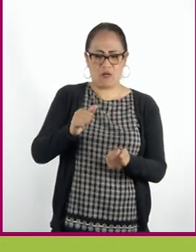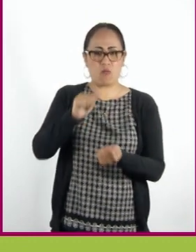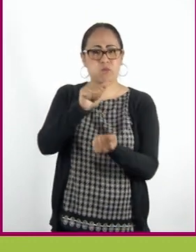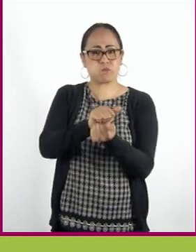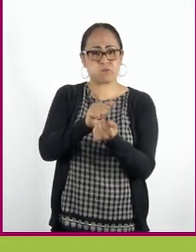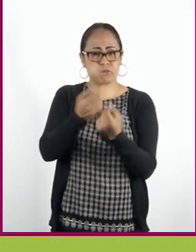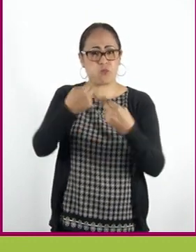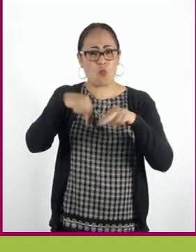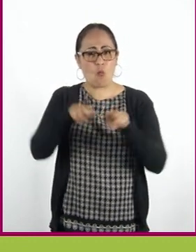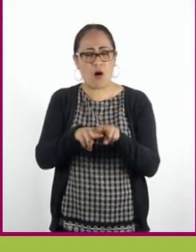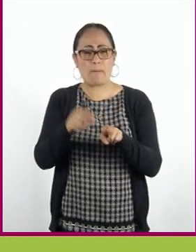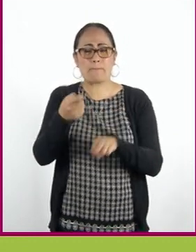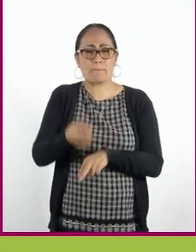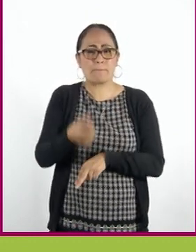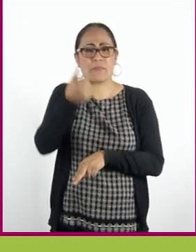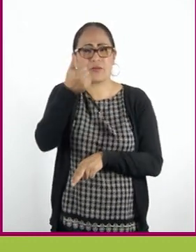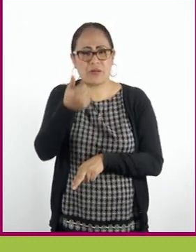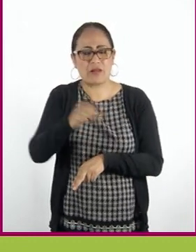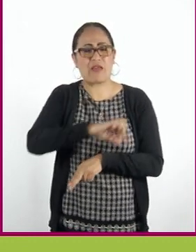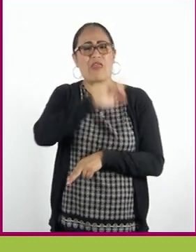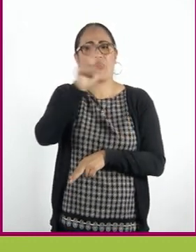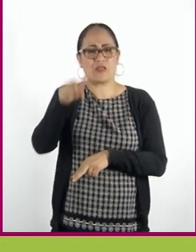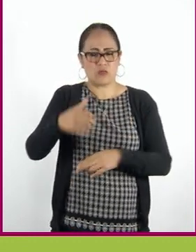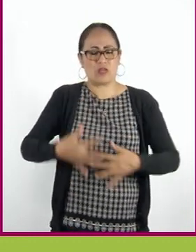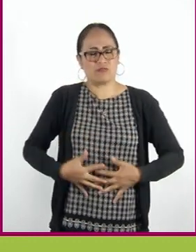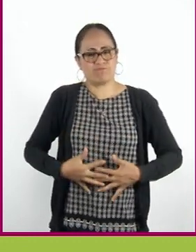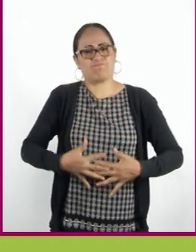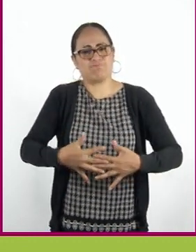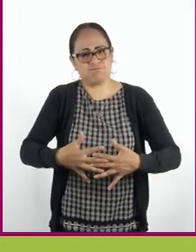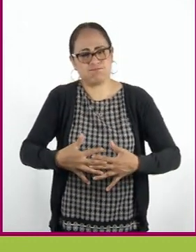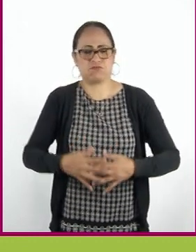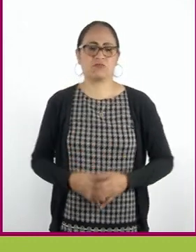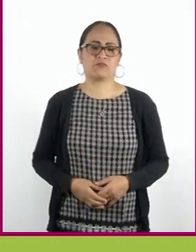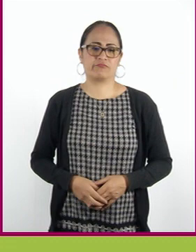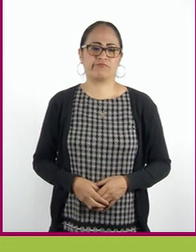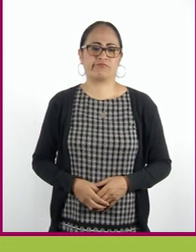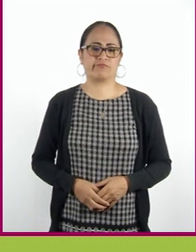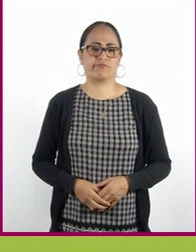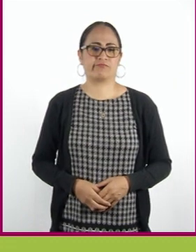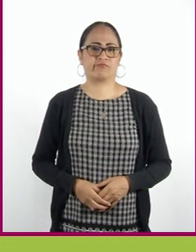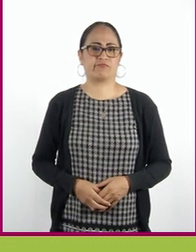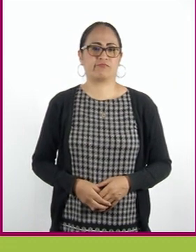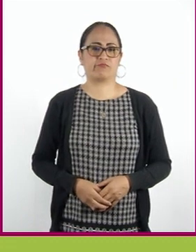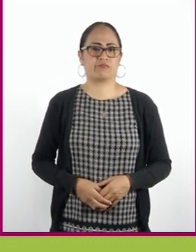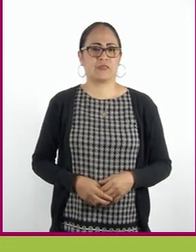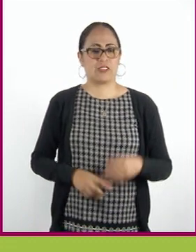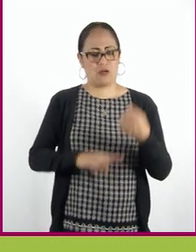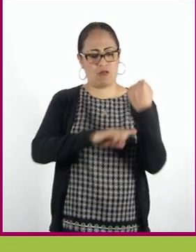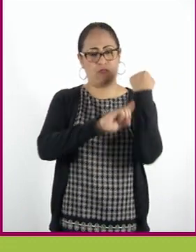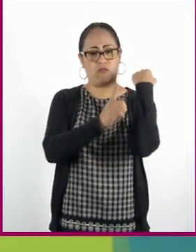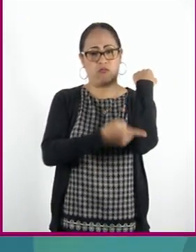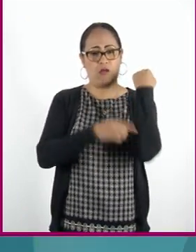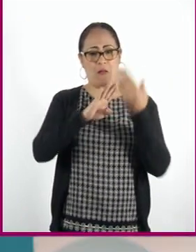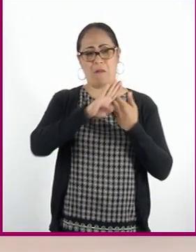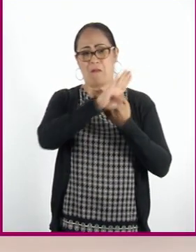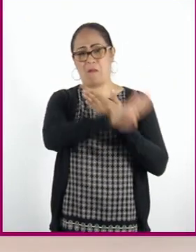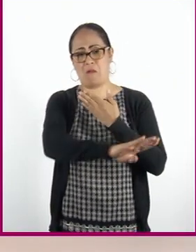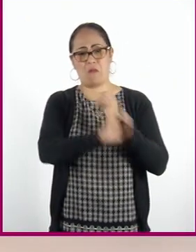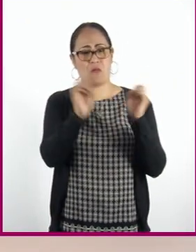sexual, provocando la fecundación. Si no se utilizó, un método anticonceptivo.